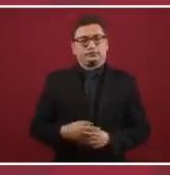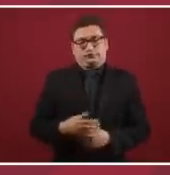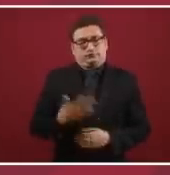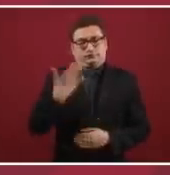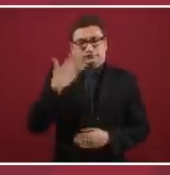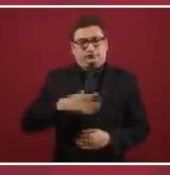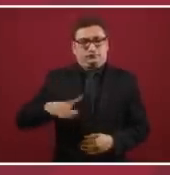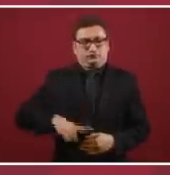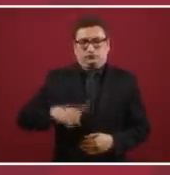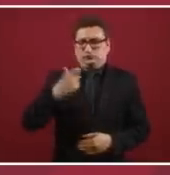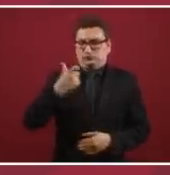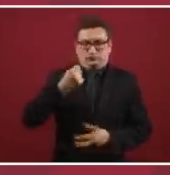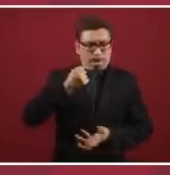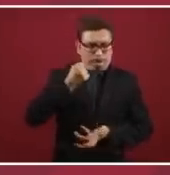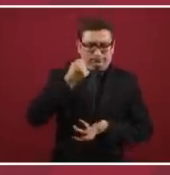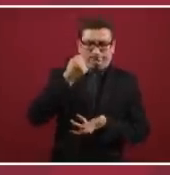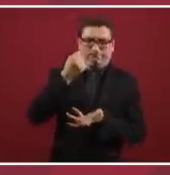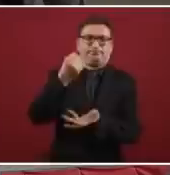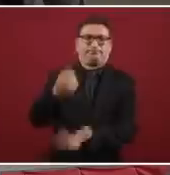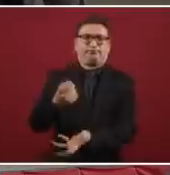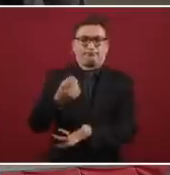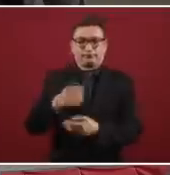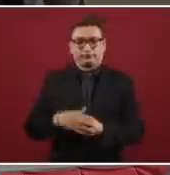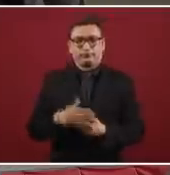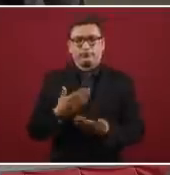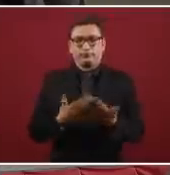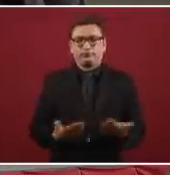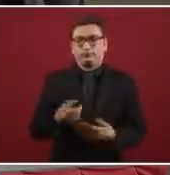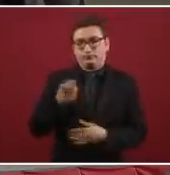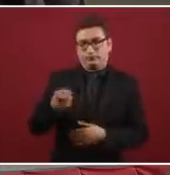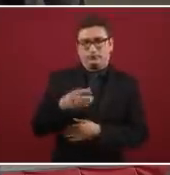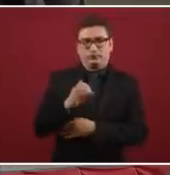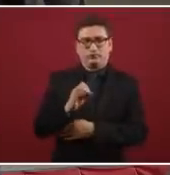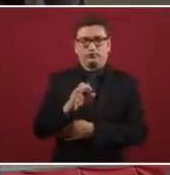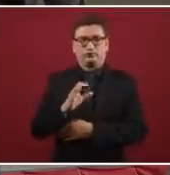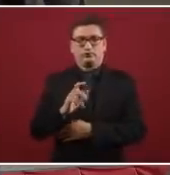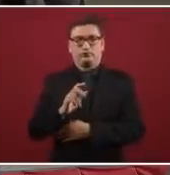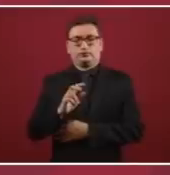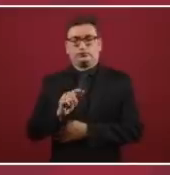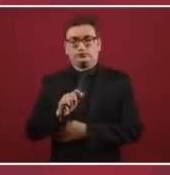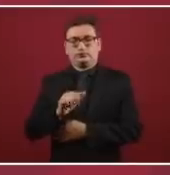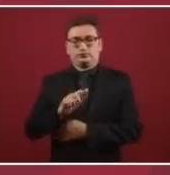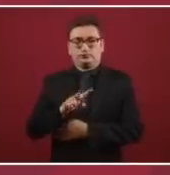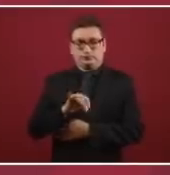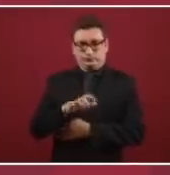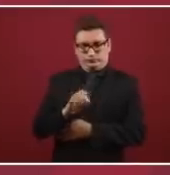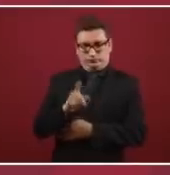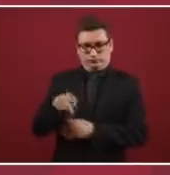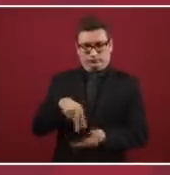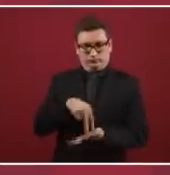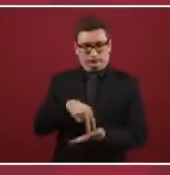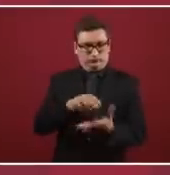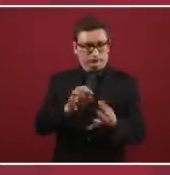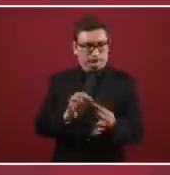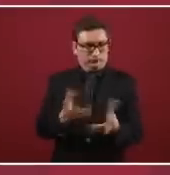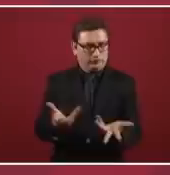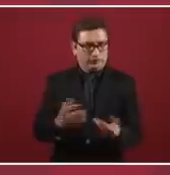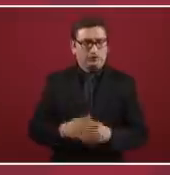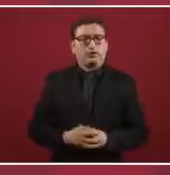recursos. Ahora Octavio les va a hablar de eso. ¿Cuánto